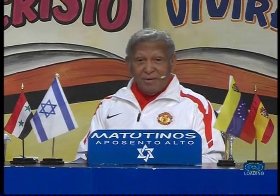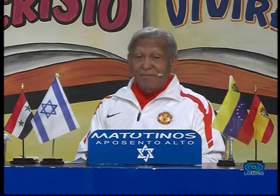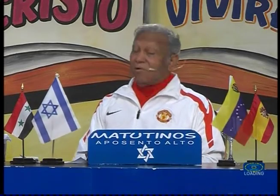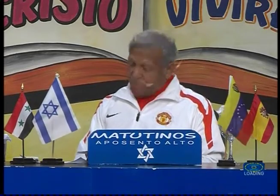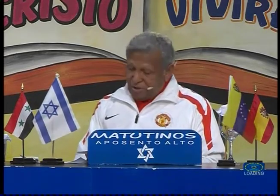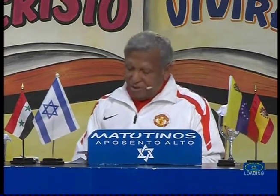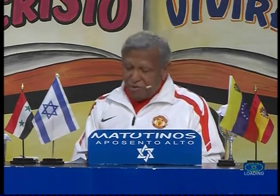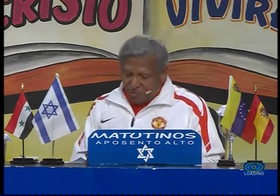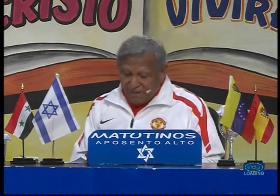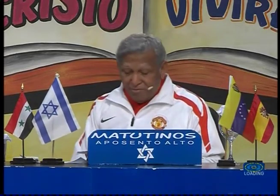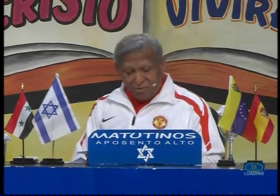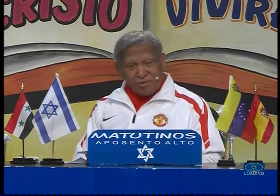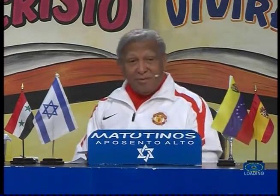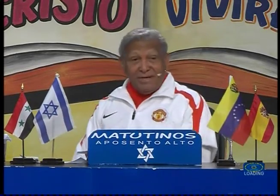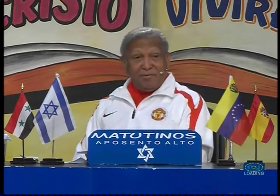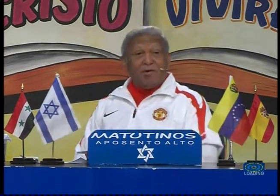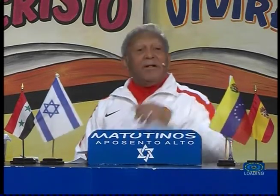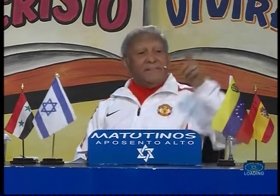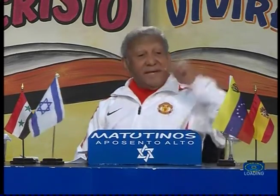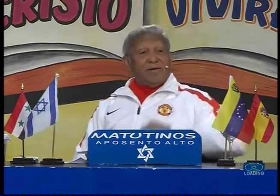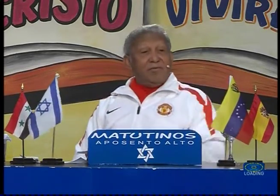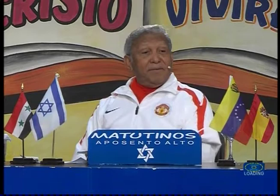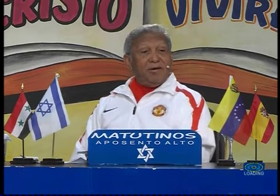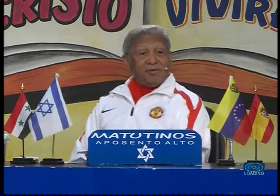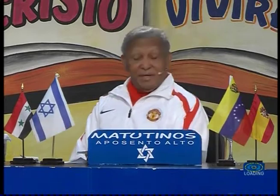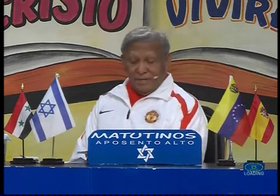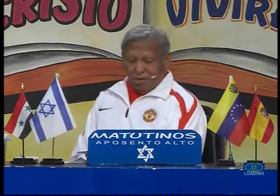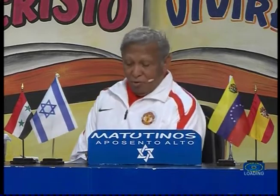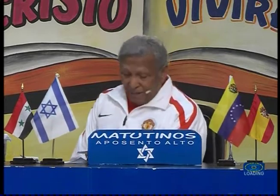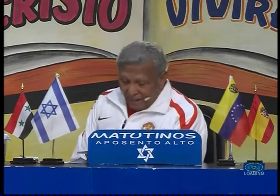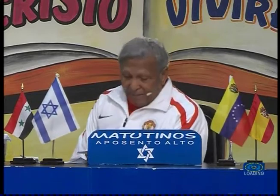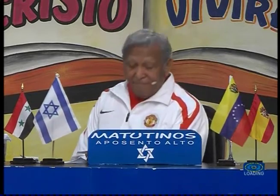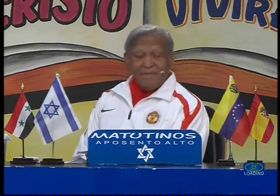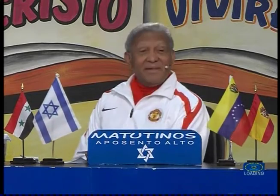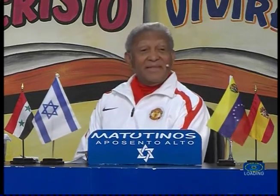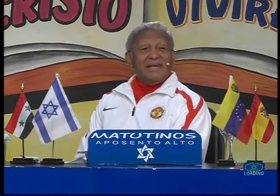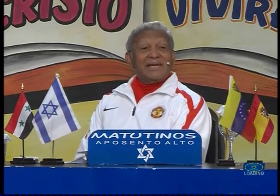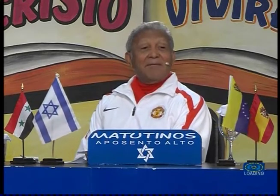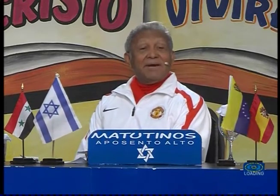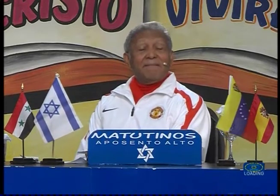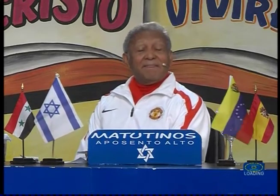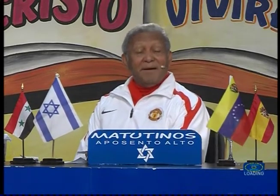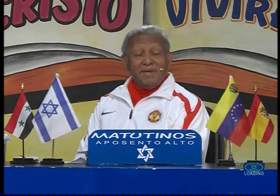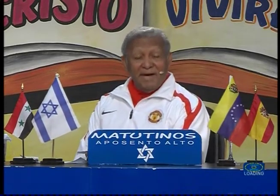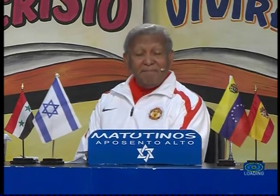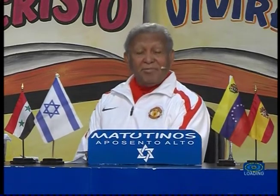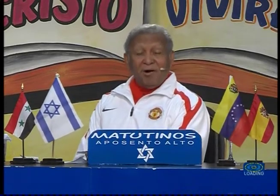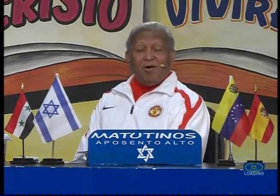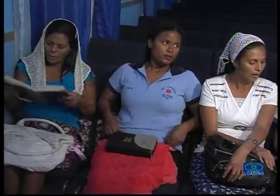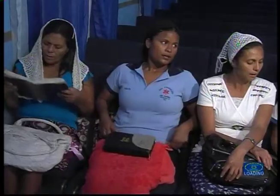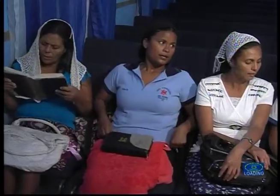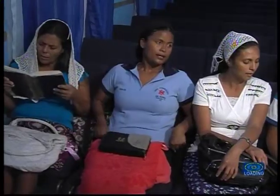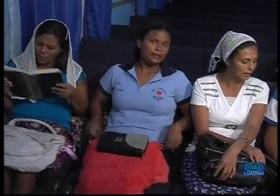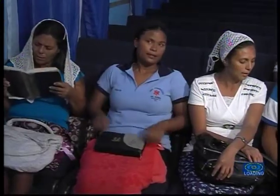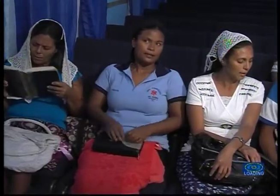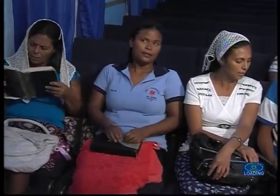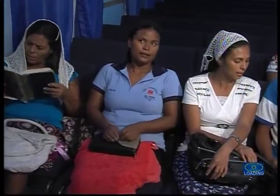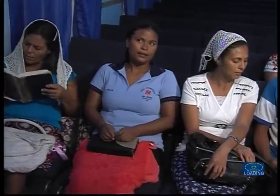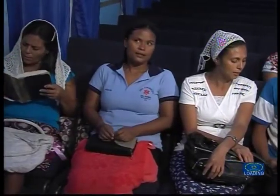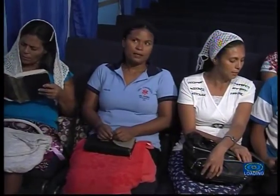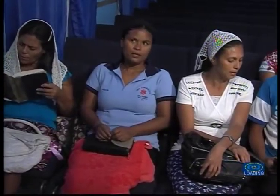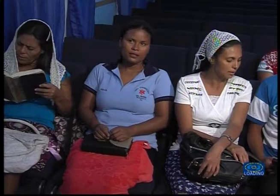¿Era soberbio? Sí, sí, yo era muy soberbio. Diga conmigo, cielito, antes del quebrantamiento. Antes